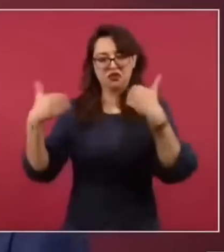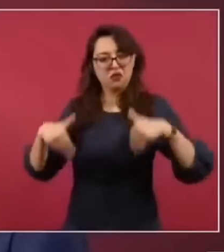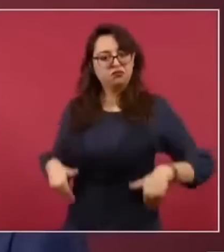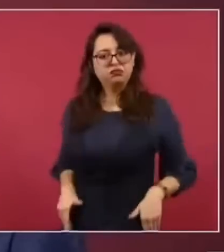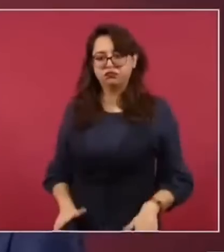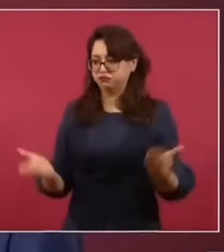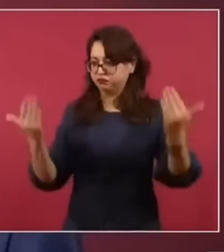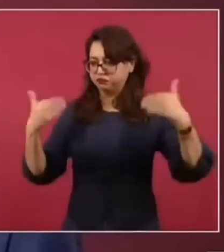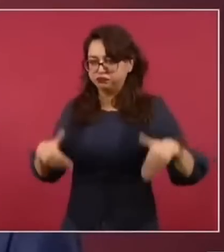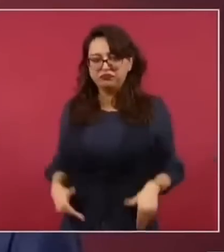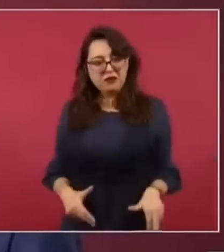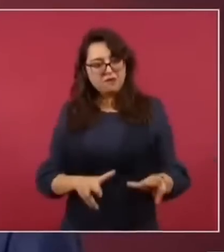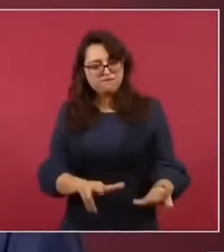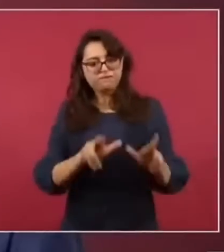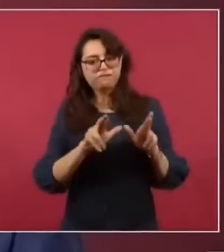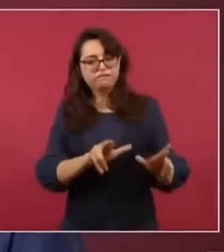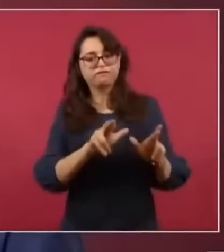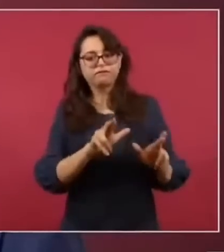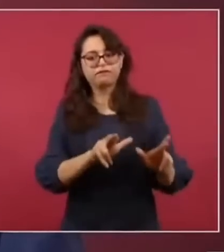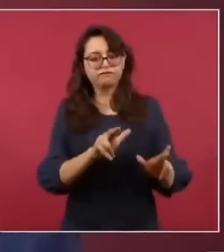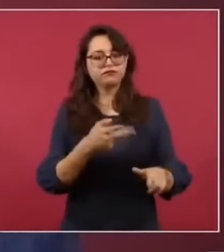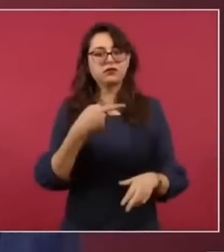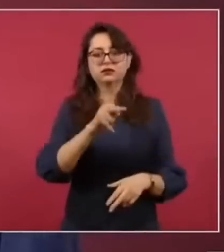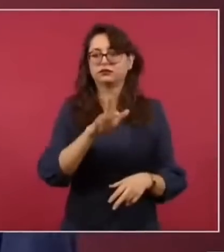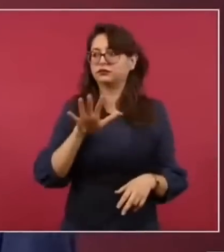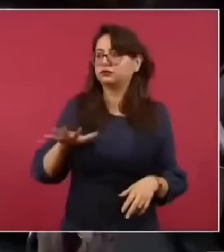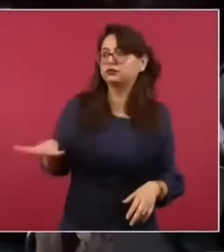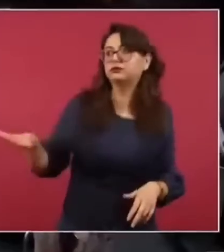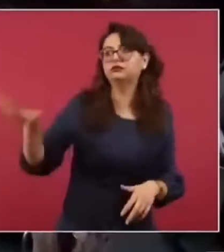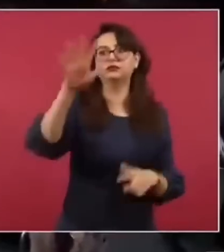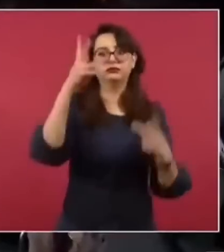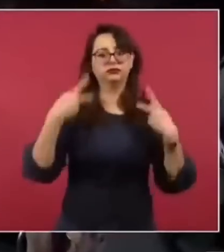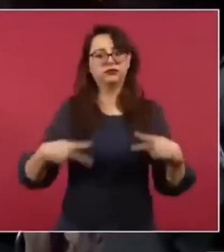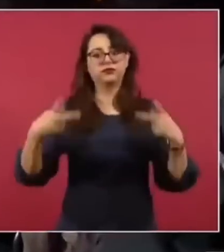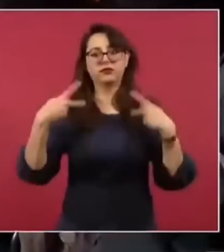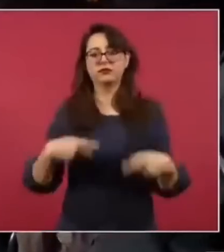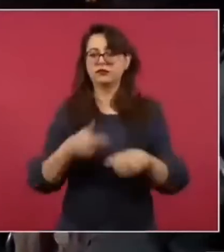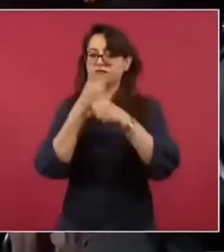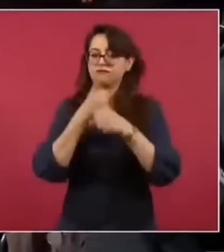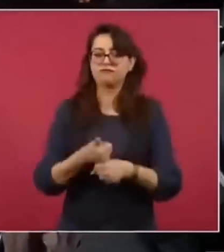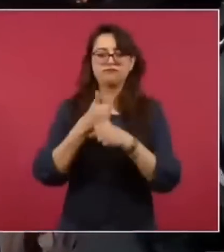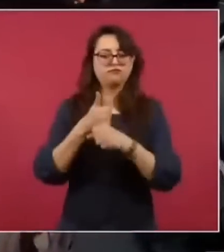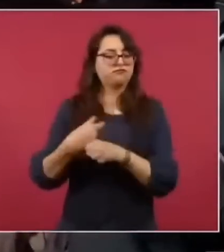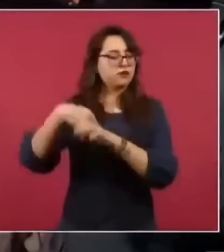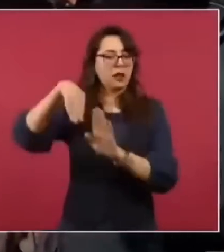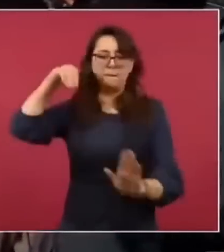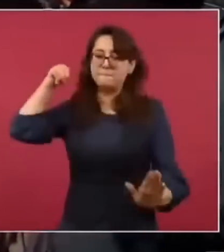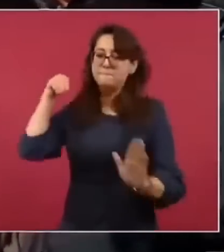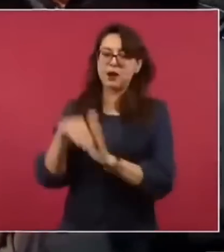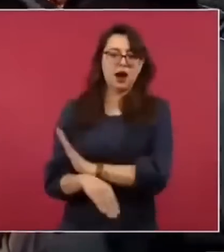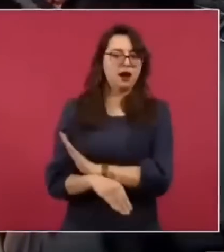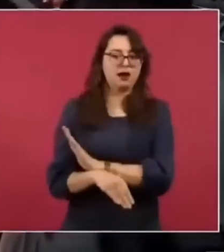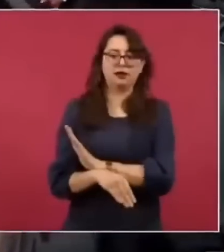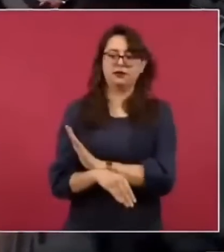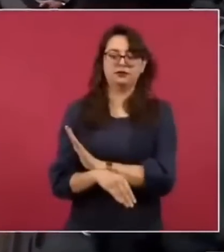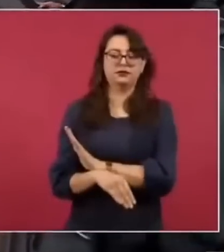fatal la aplicación de esa política. Entonces,